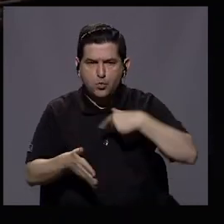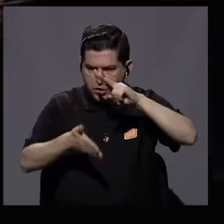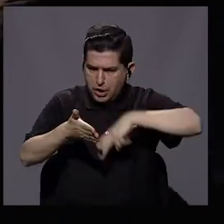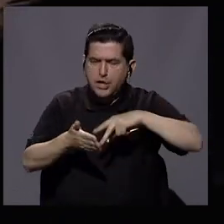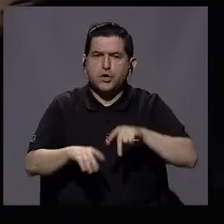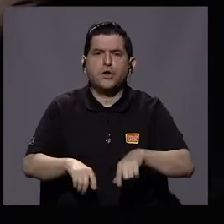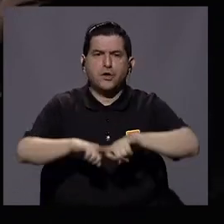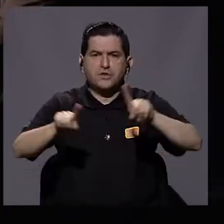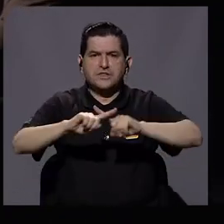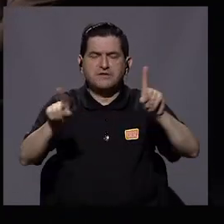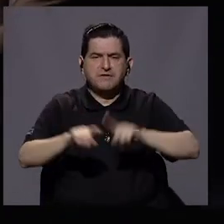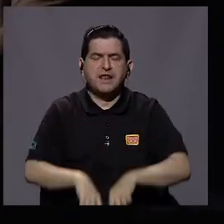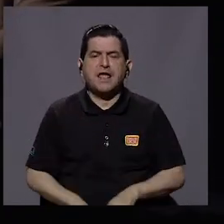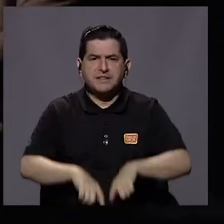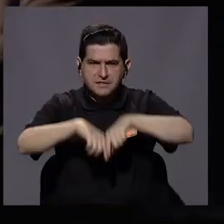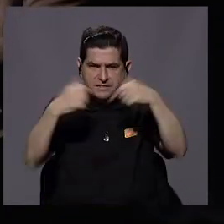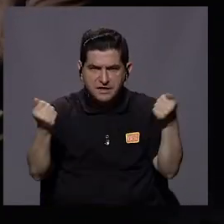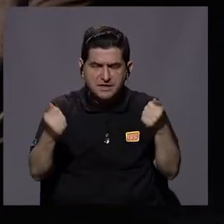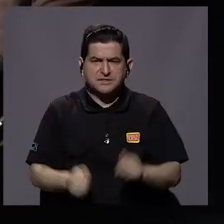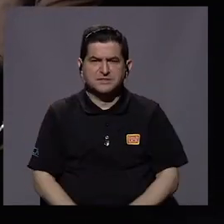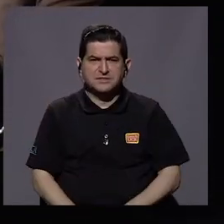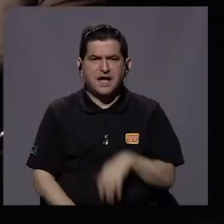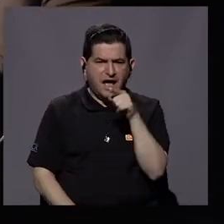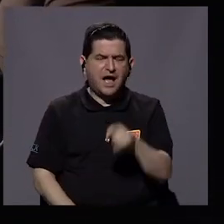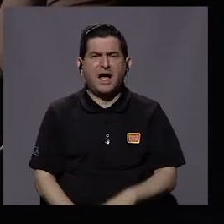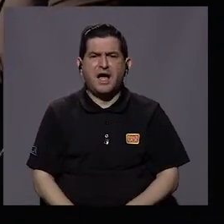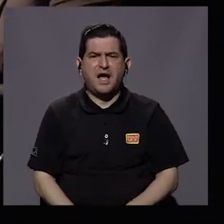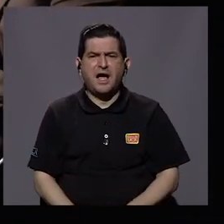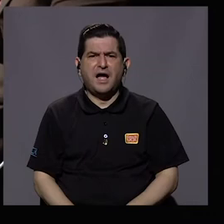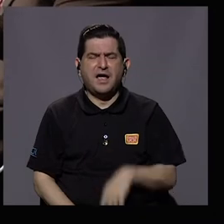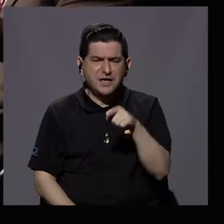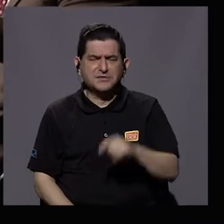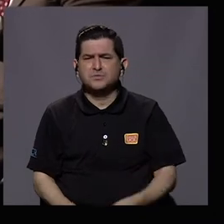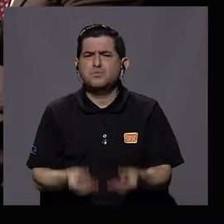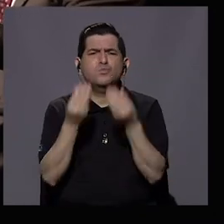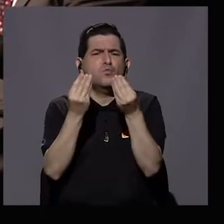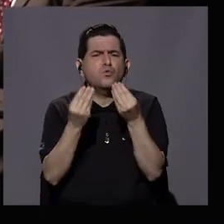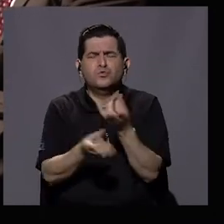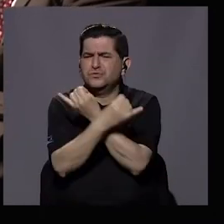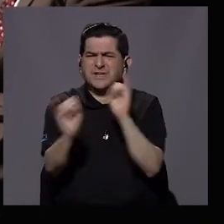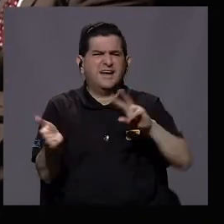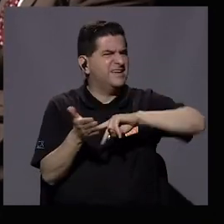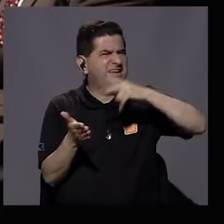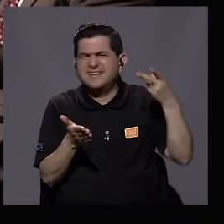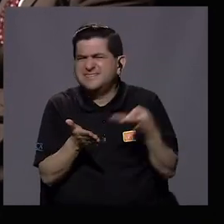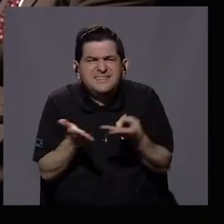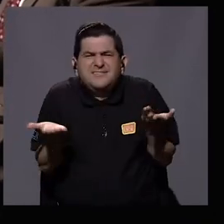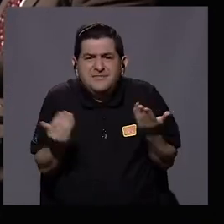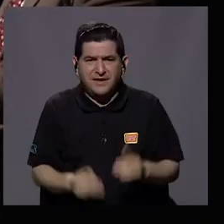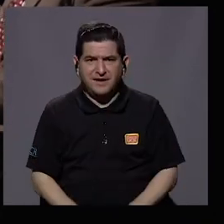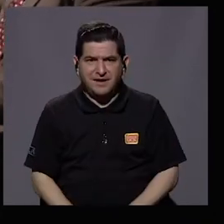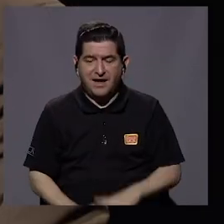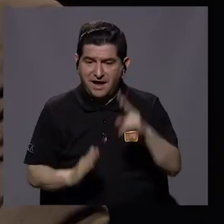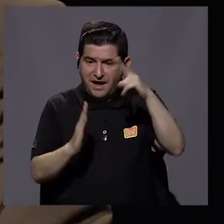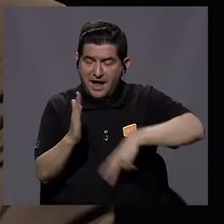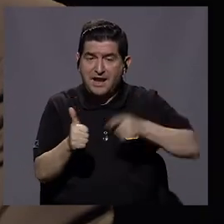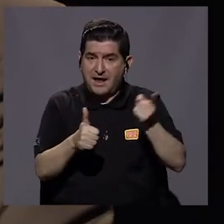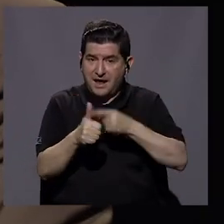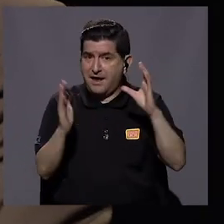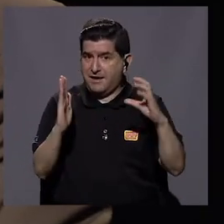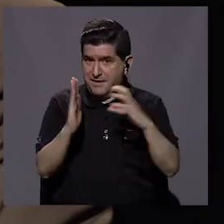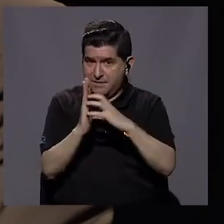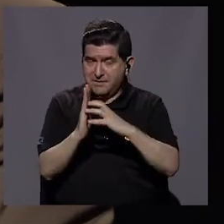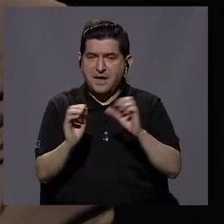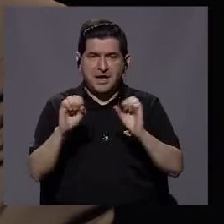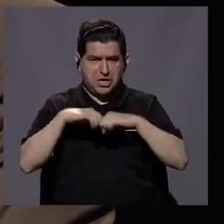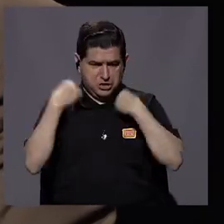artículos que yo leo de algunos periódicos, que hay un exceso de autonomía, y entonces me parece, ¿y eso qué significa? No entiendo qué significa, claro, cuando usted lee el primer párrafo